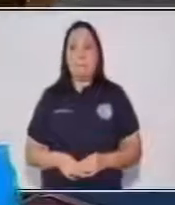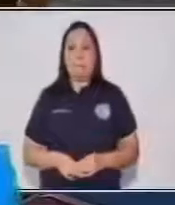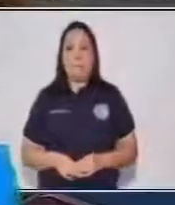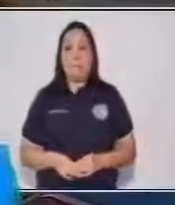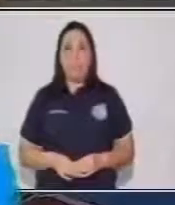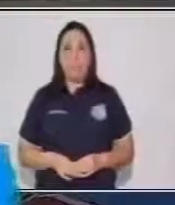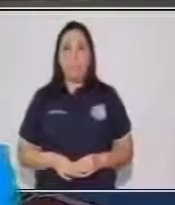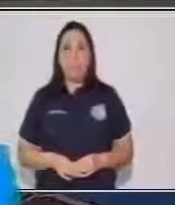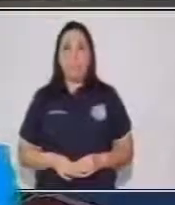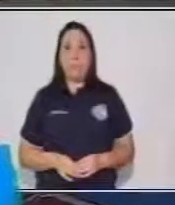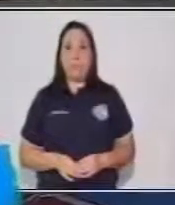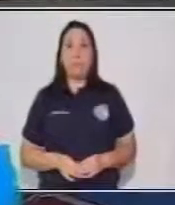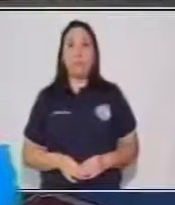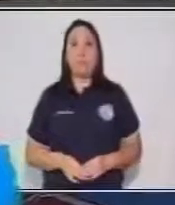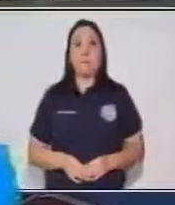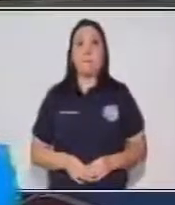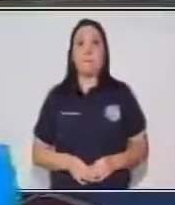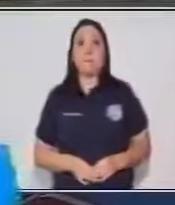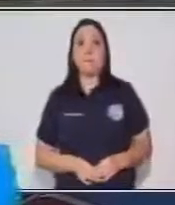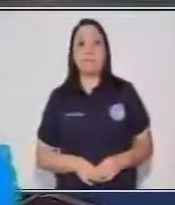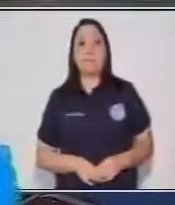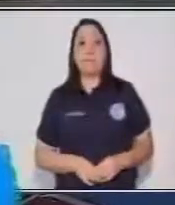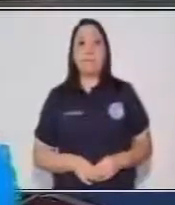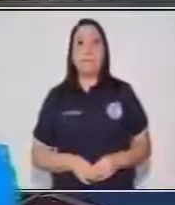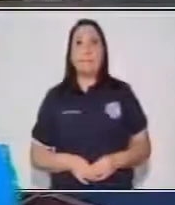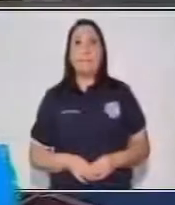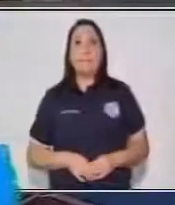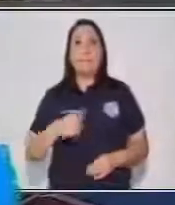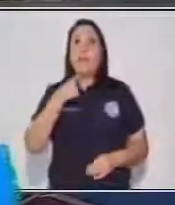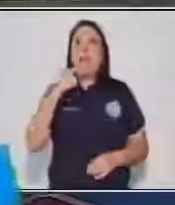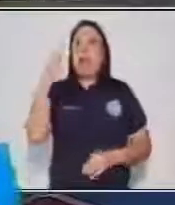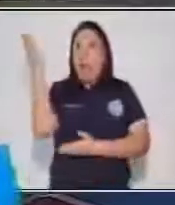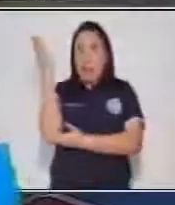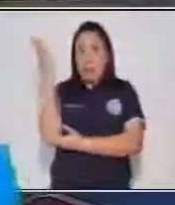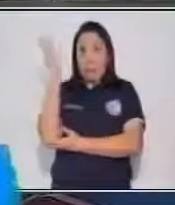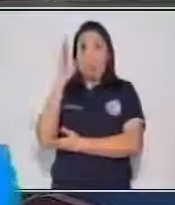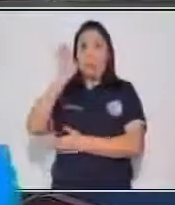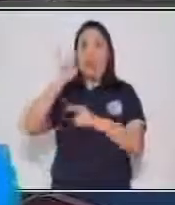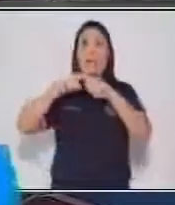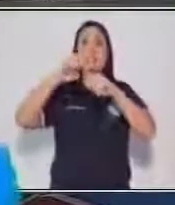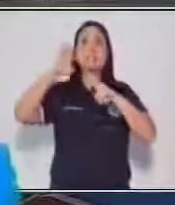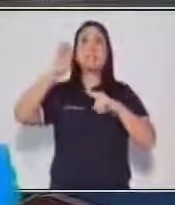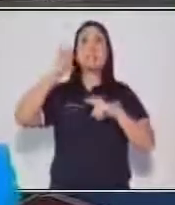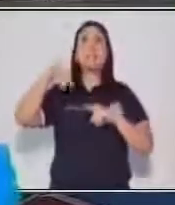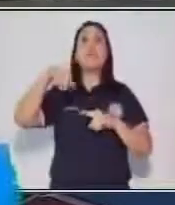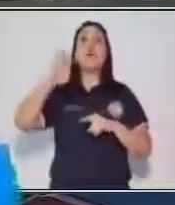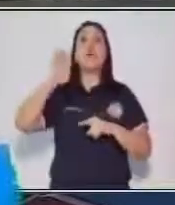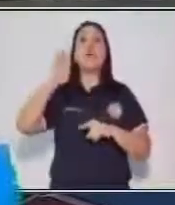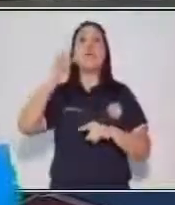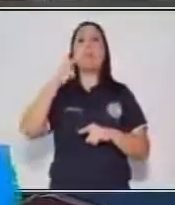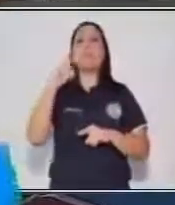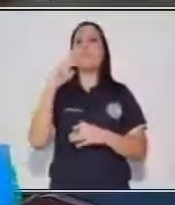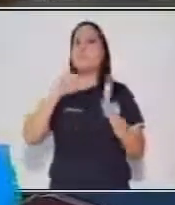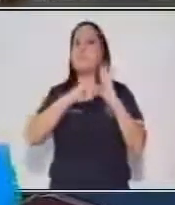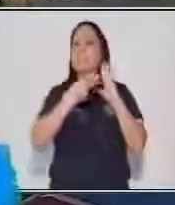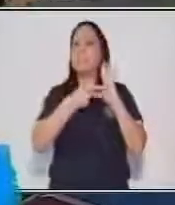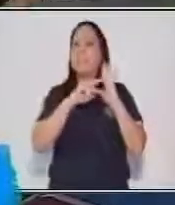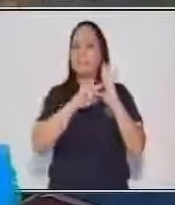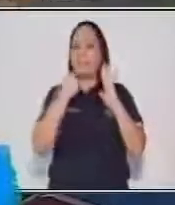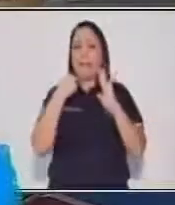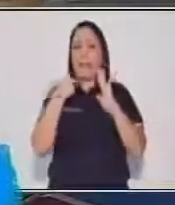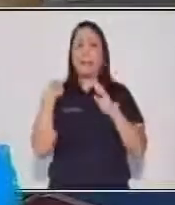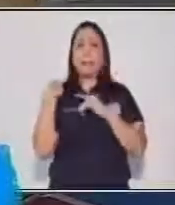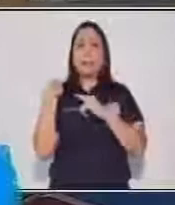que vas a tener enfrente. ¿Qué es exponer? Vamos a hablar un poquito. Y es que a lo largo de